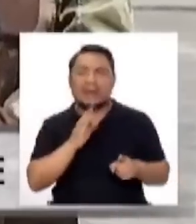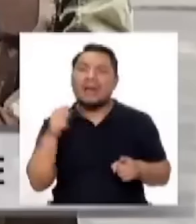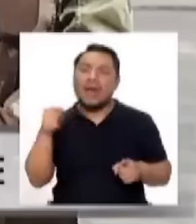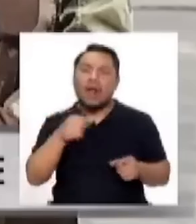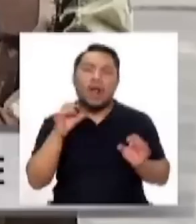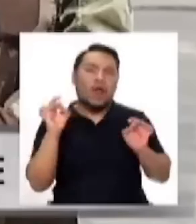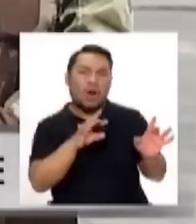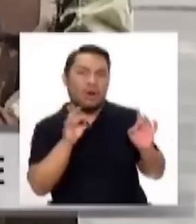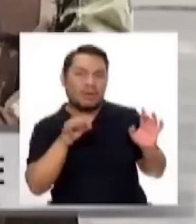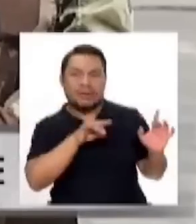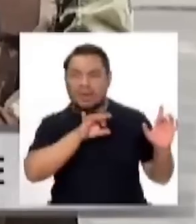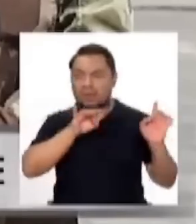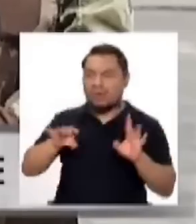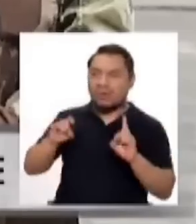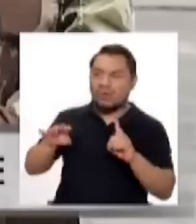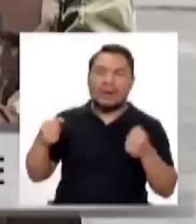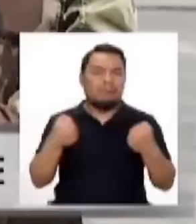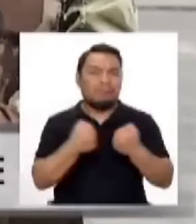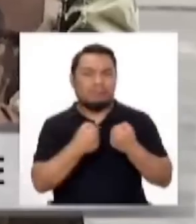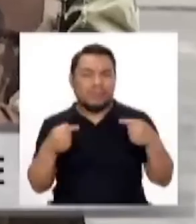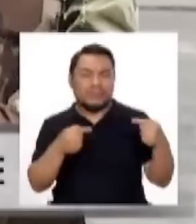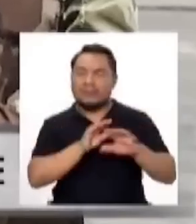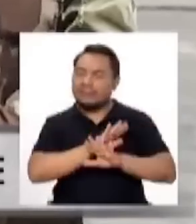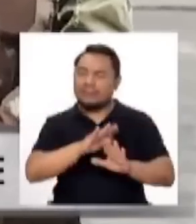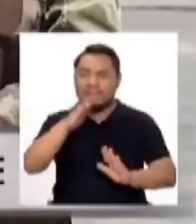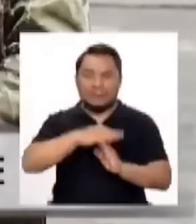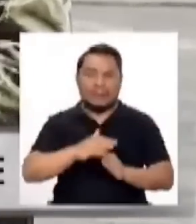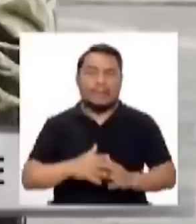de odio y de violencia. Ya basta.